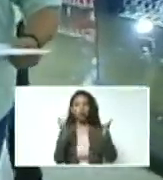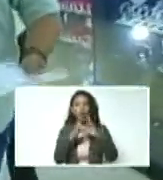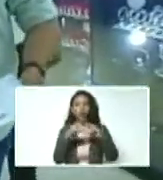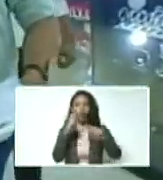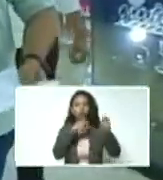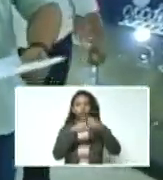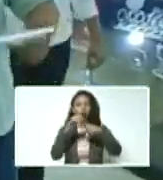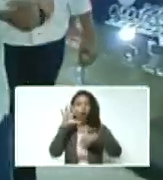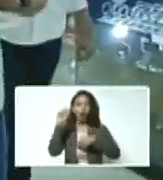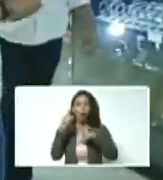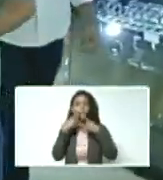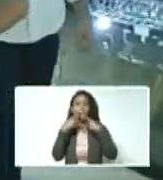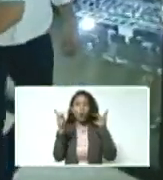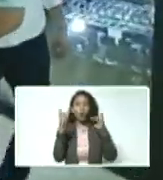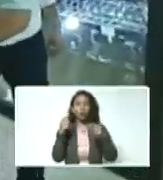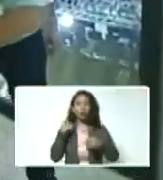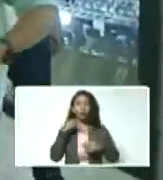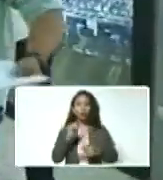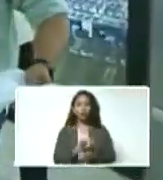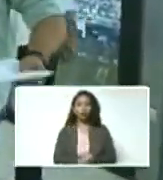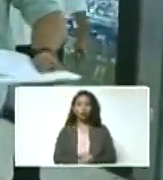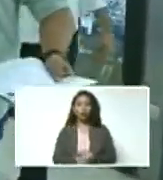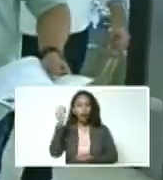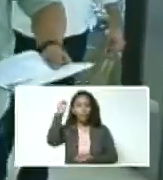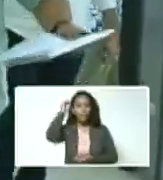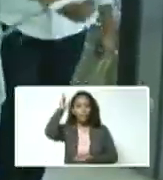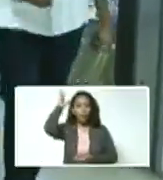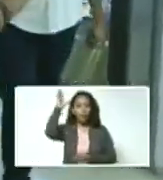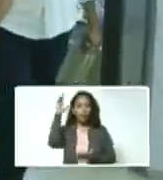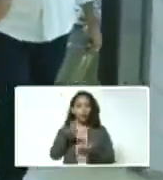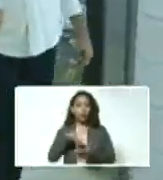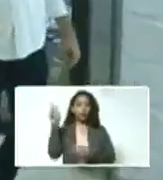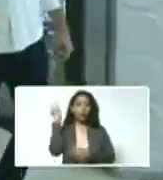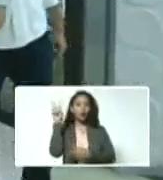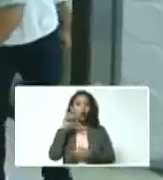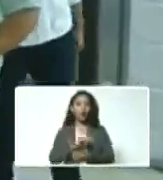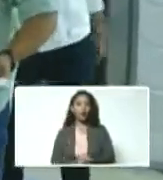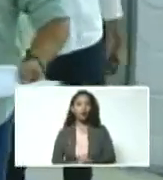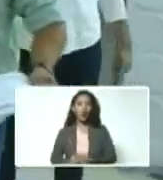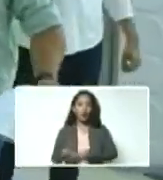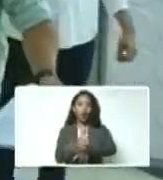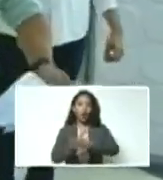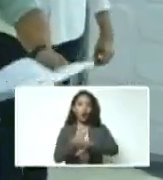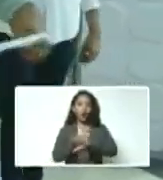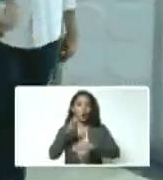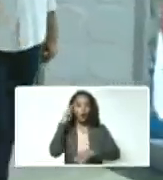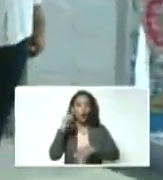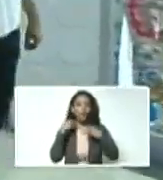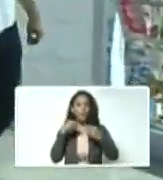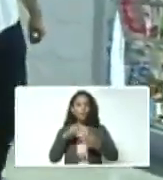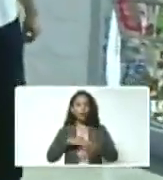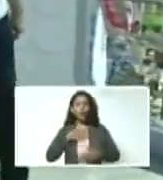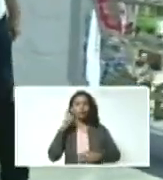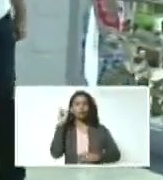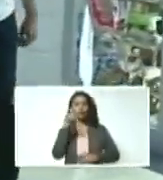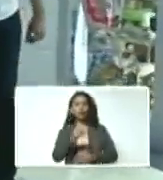de compra pública que está teniendo la capacidad del Estado venezolano, del gobierno bolivariano, para poder